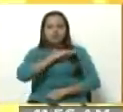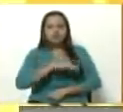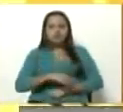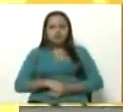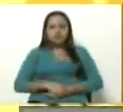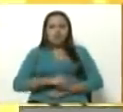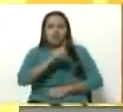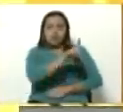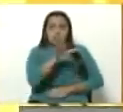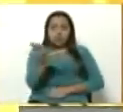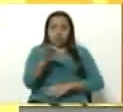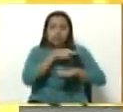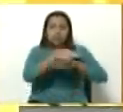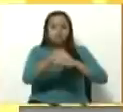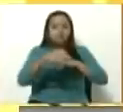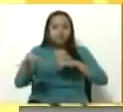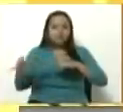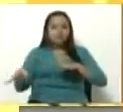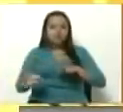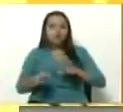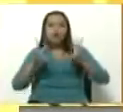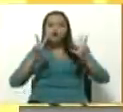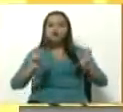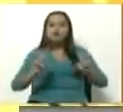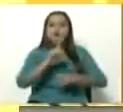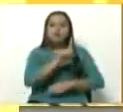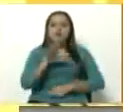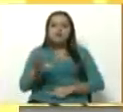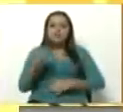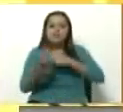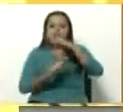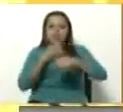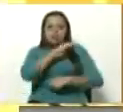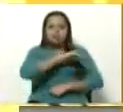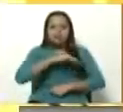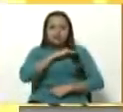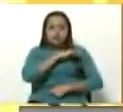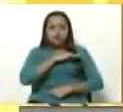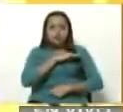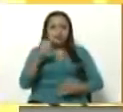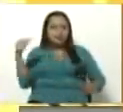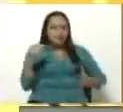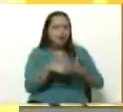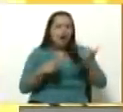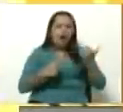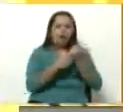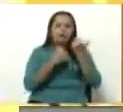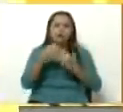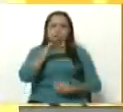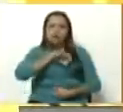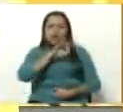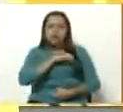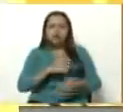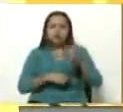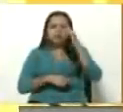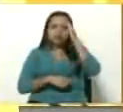los 15 municipios, 15 nuevas bases de misiones, y profundizar el apoyo social en